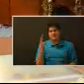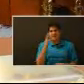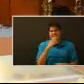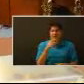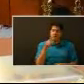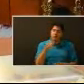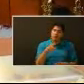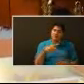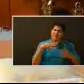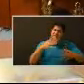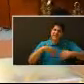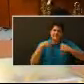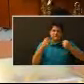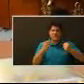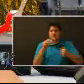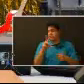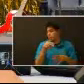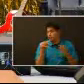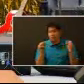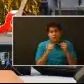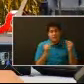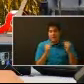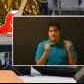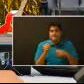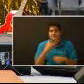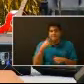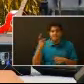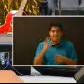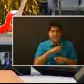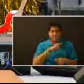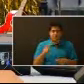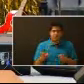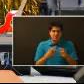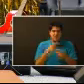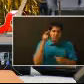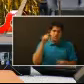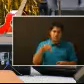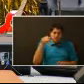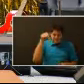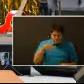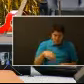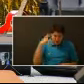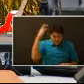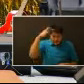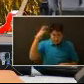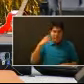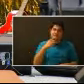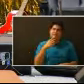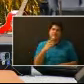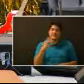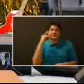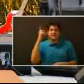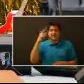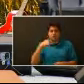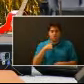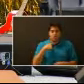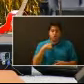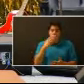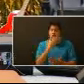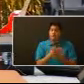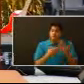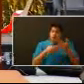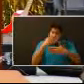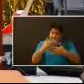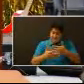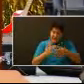tema, Dios está con usted. Hoy en las profecías decía el Señor, yo voy delante de ti como